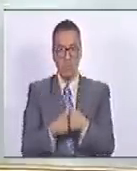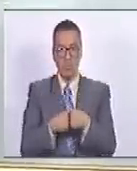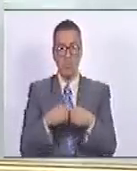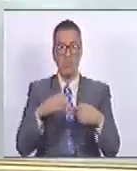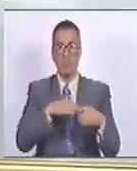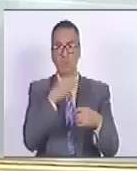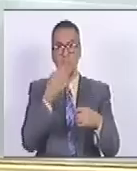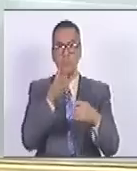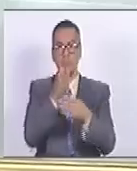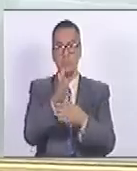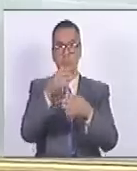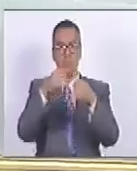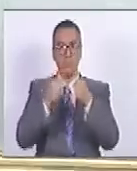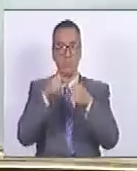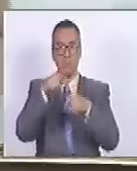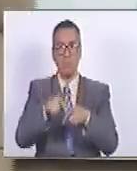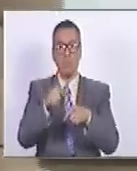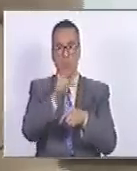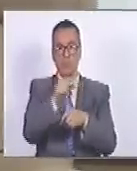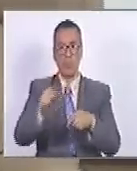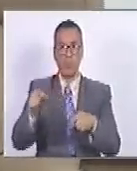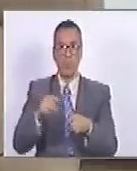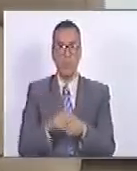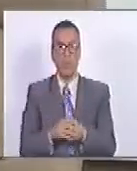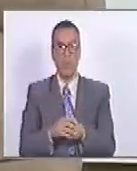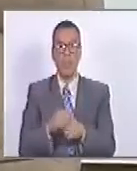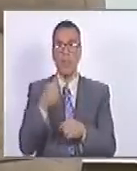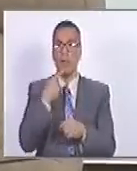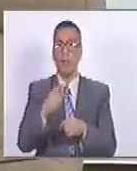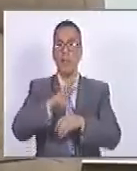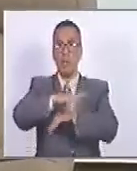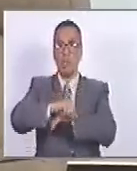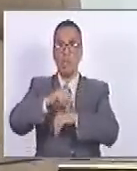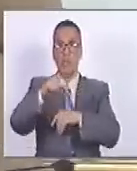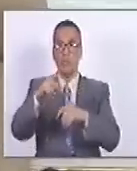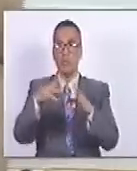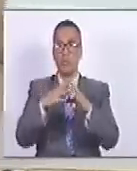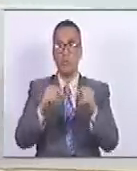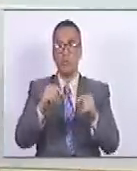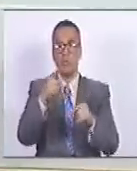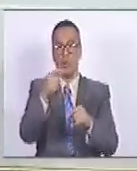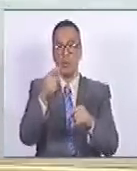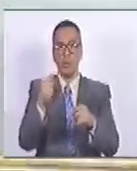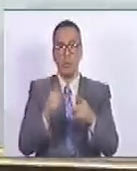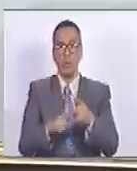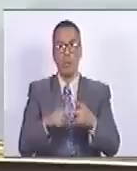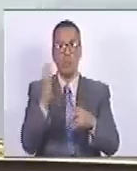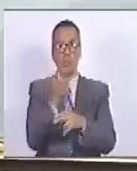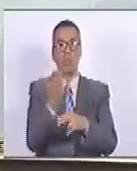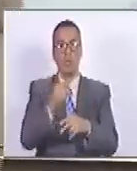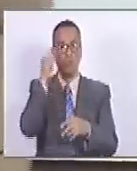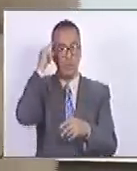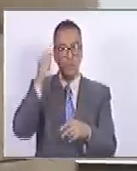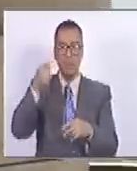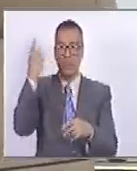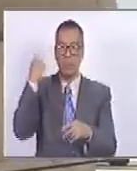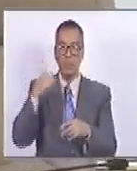cimiento. En cambio, aquí hay gente que pidió que nos robaran los dineros, que pidió sanciones.